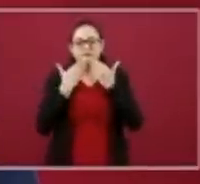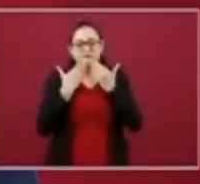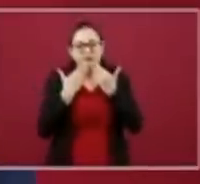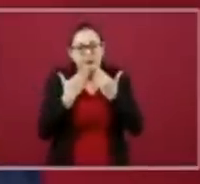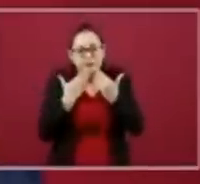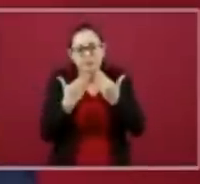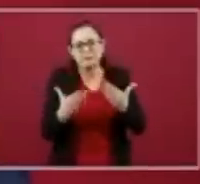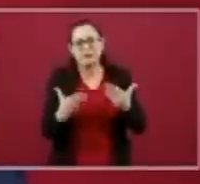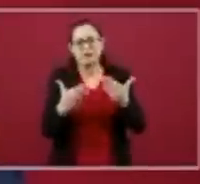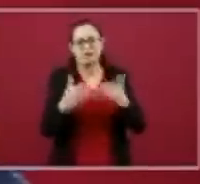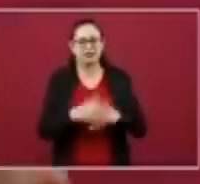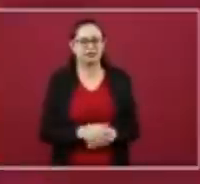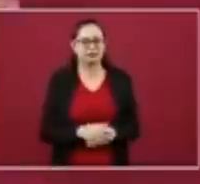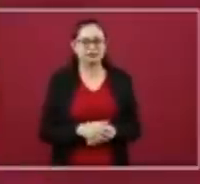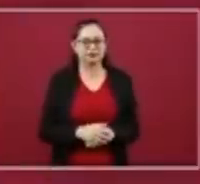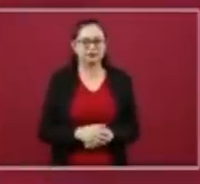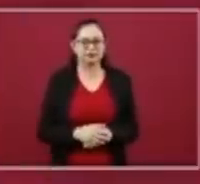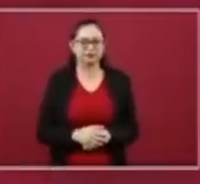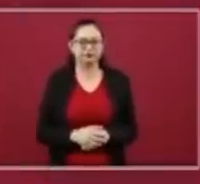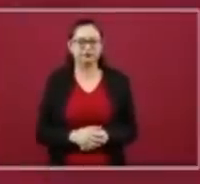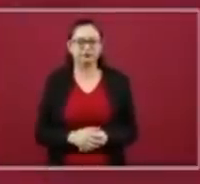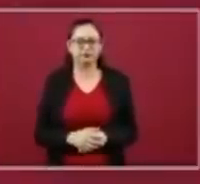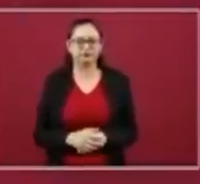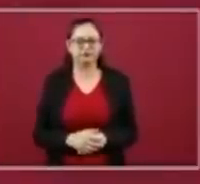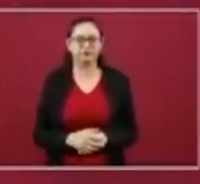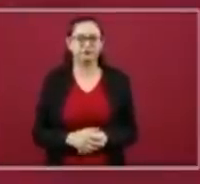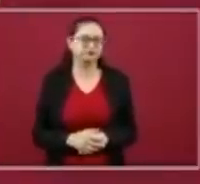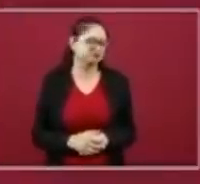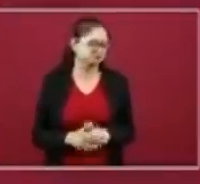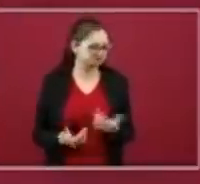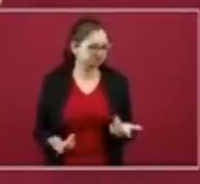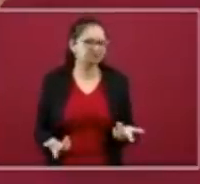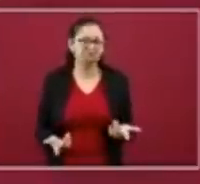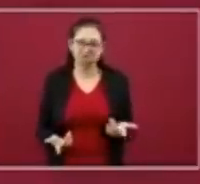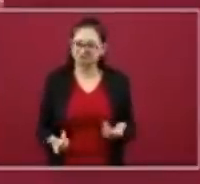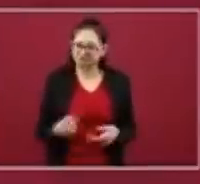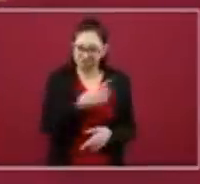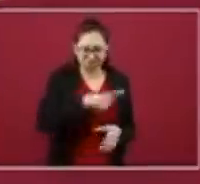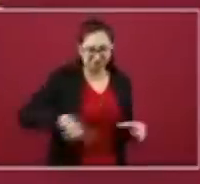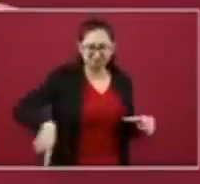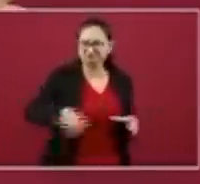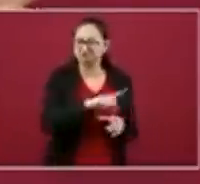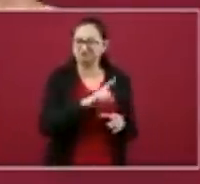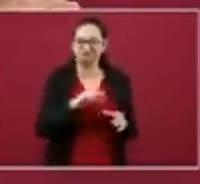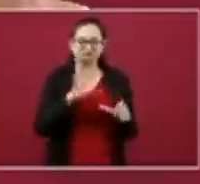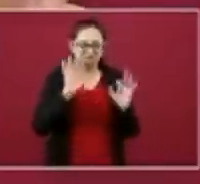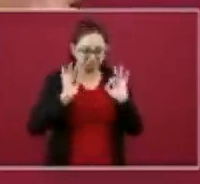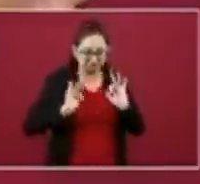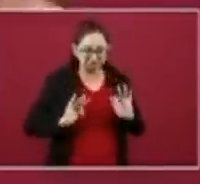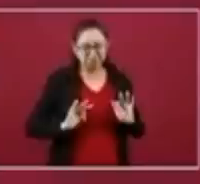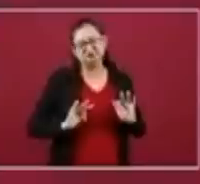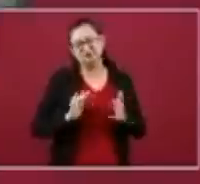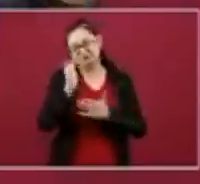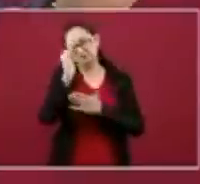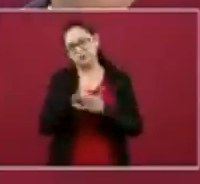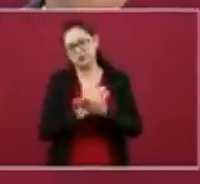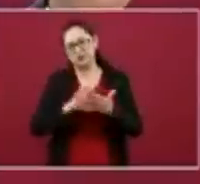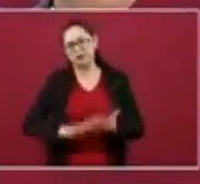y eso nos va a dar muy buenos resultados. Les diría que